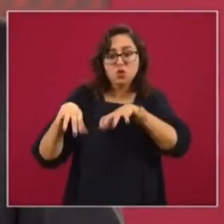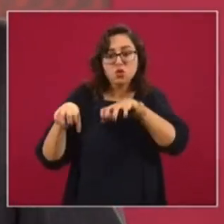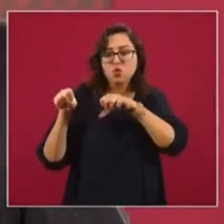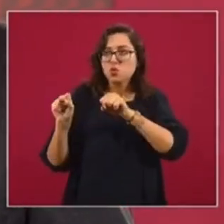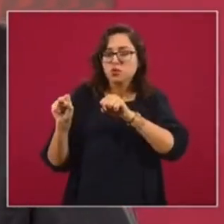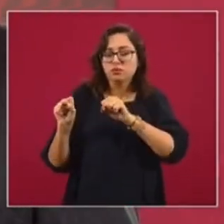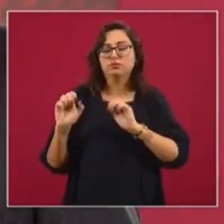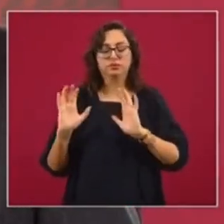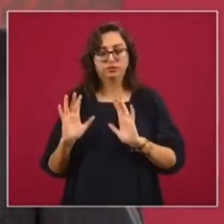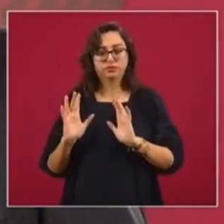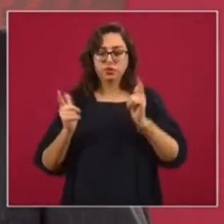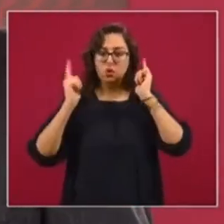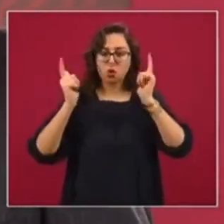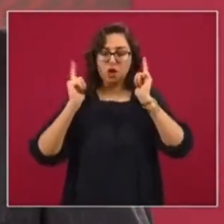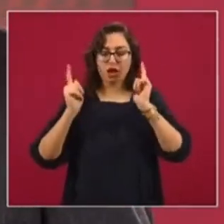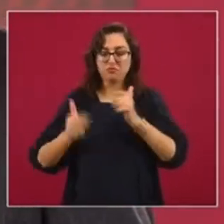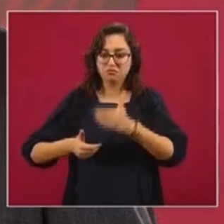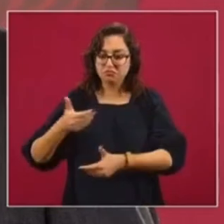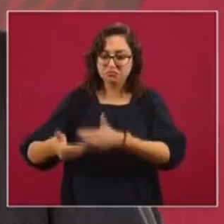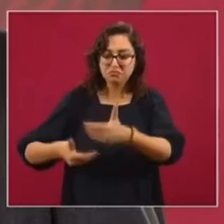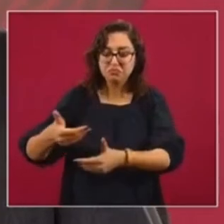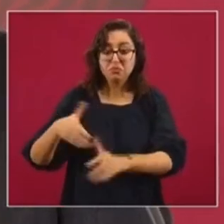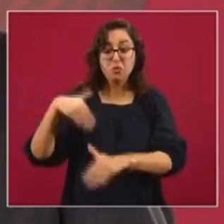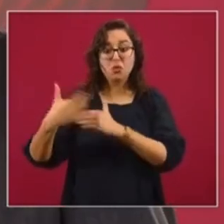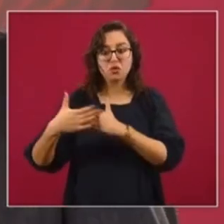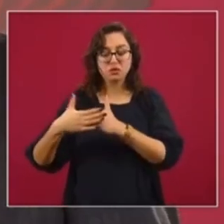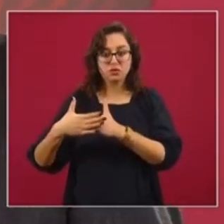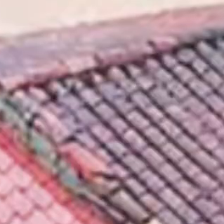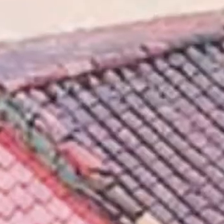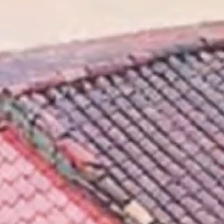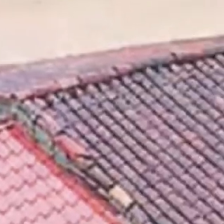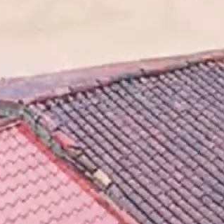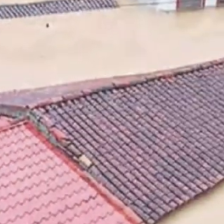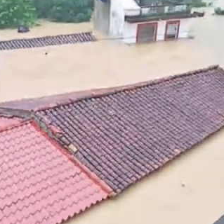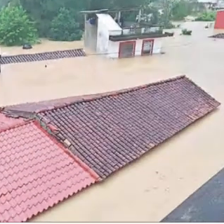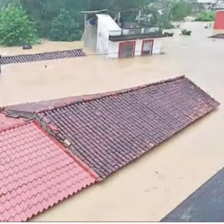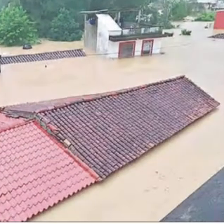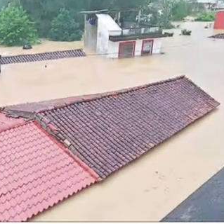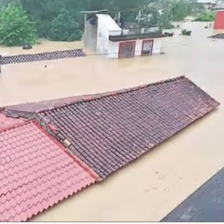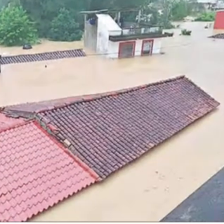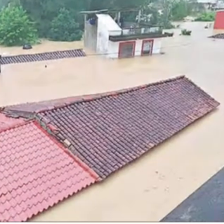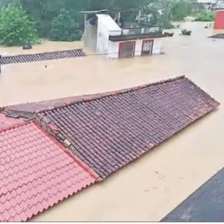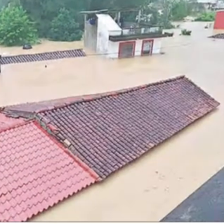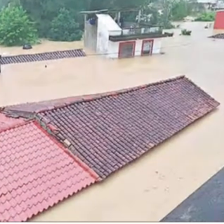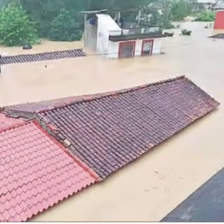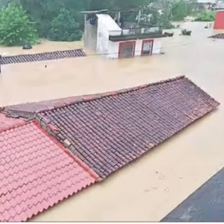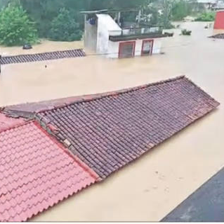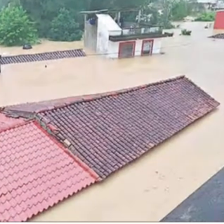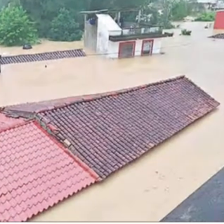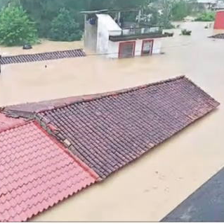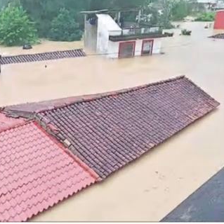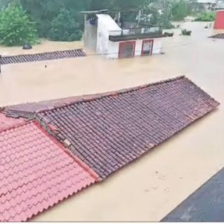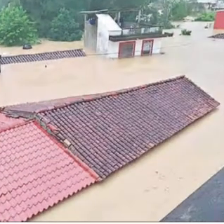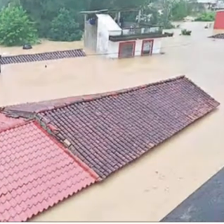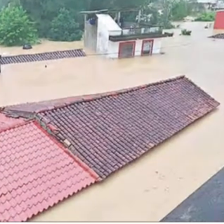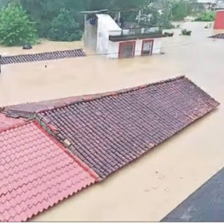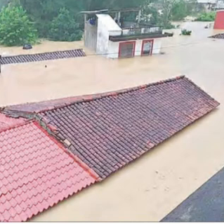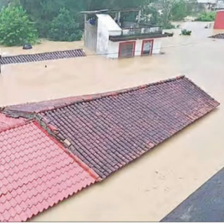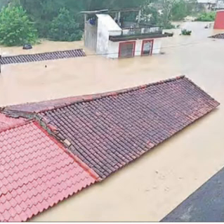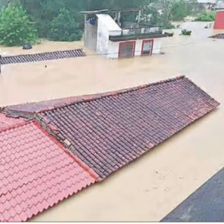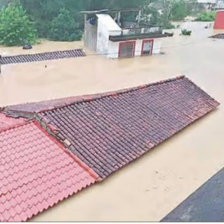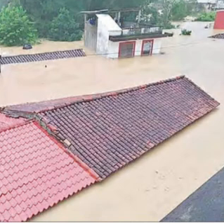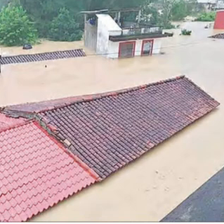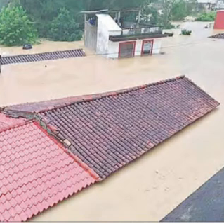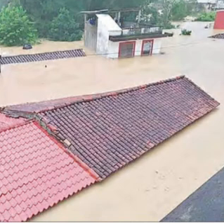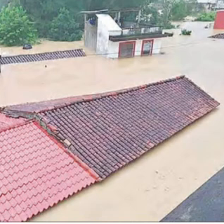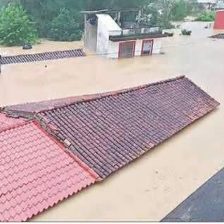de llover y así se espera para los próximos días. Desde luego el agua tarda en bajar y hay zonas en Tabasco